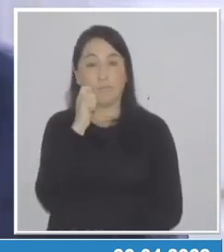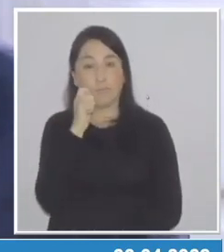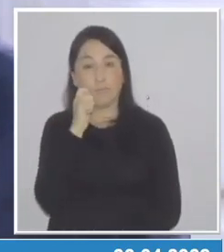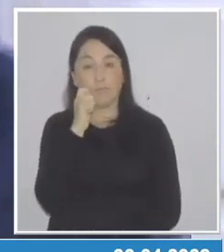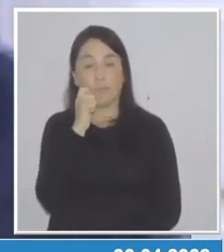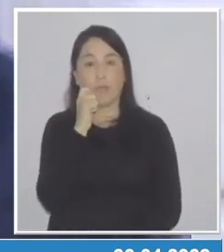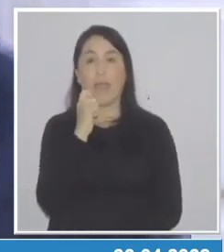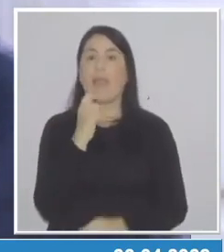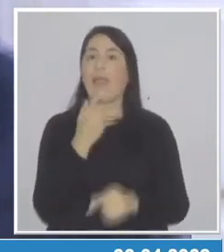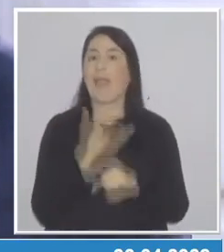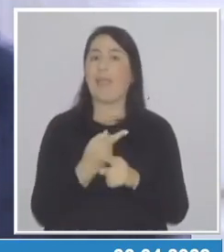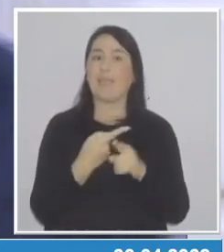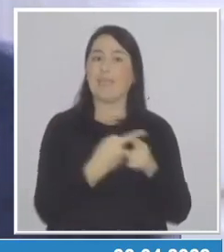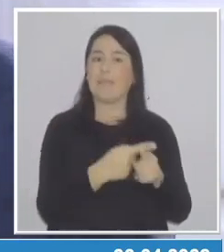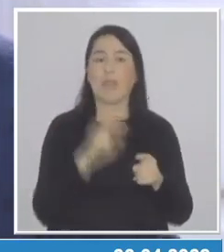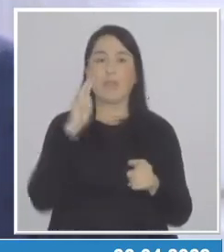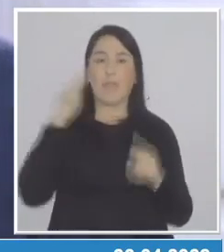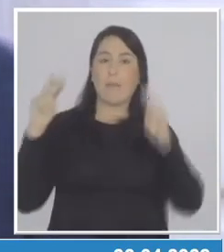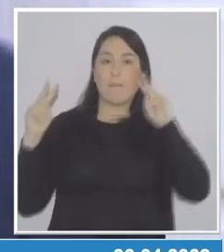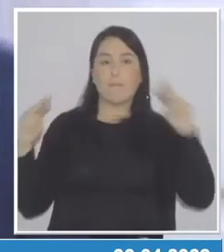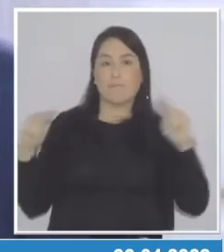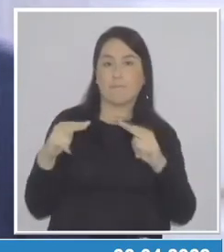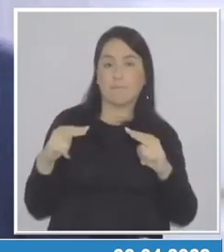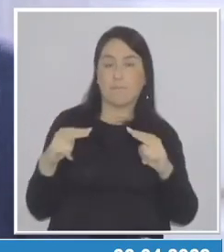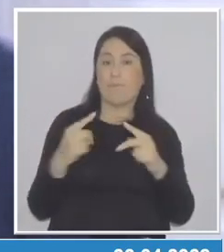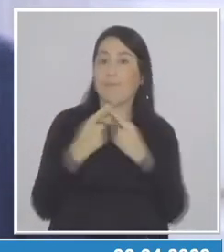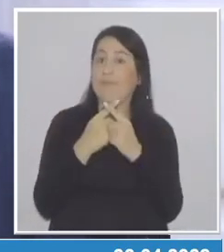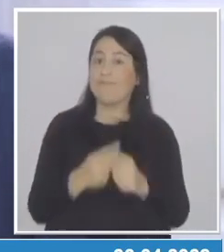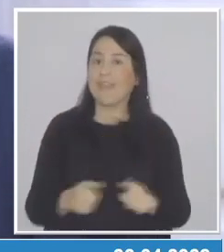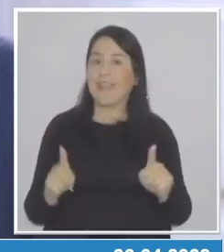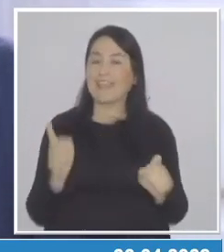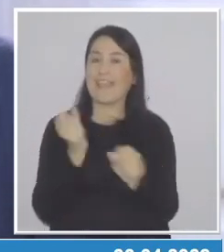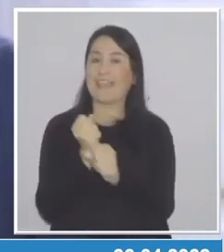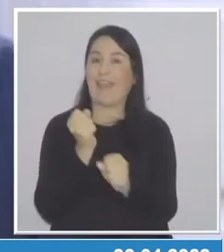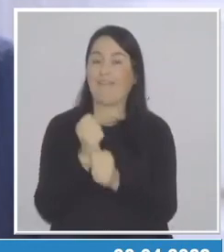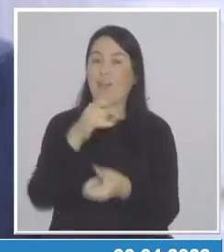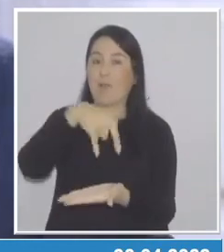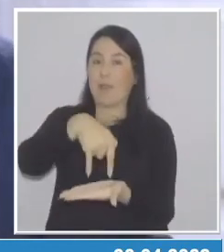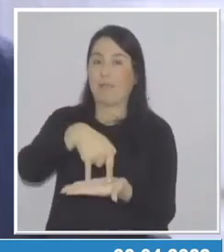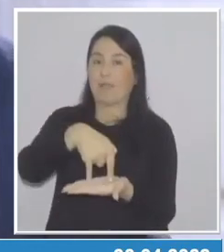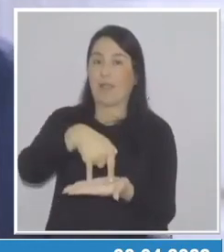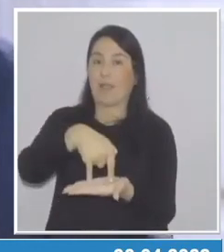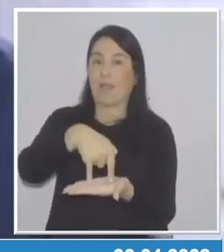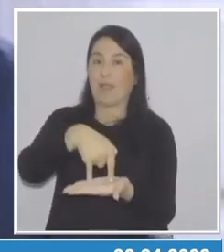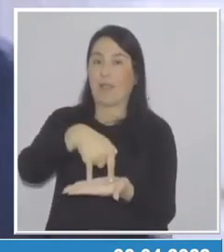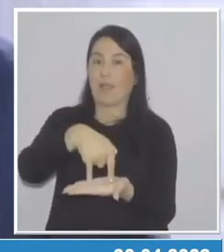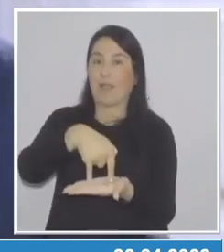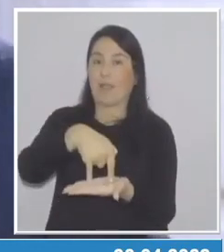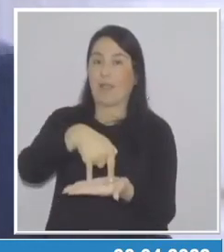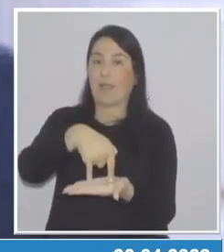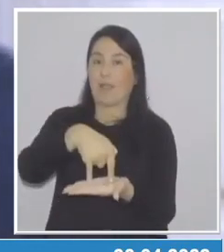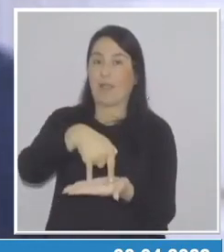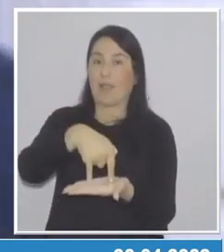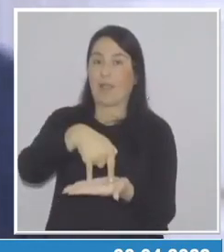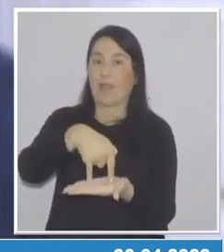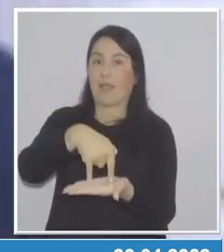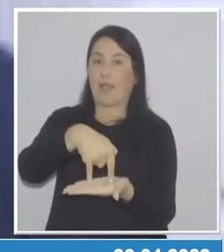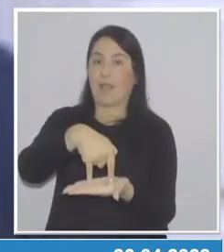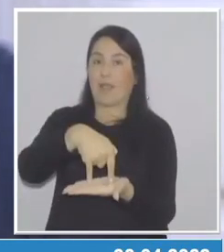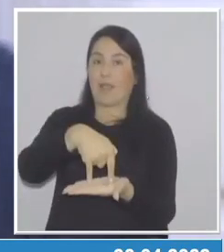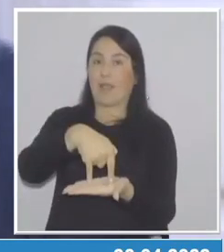de distintas visiones ajenas al mundo parlamentario, es decir, ajenos a nuestros mandantes y usuarios